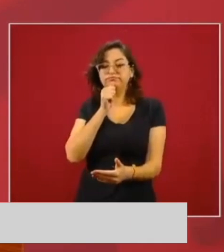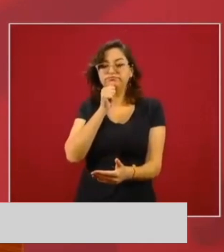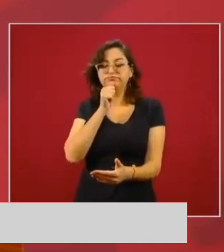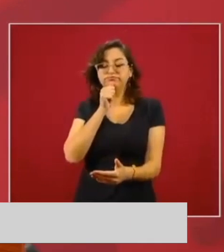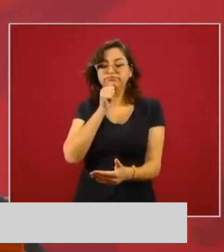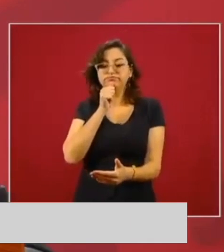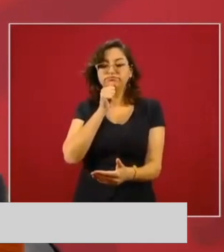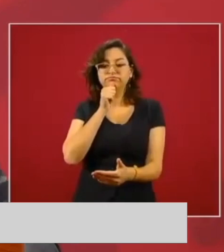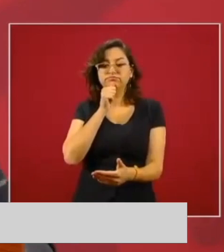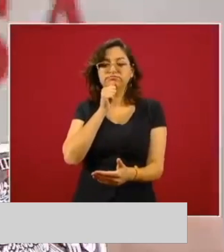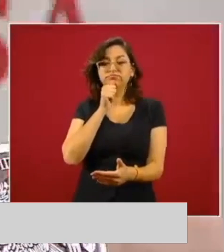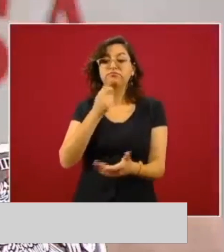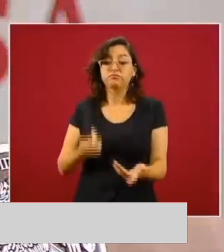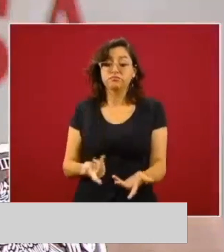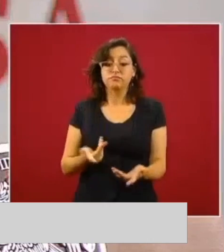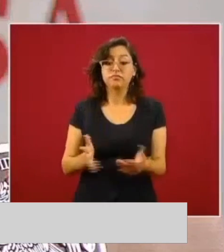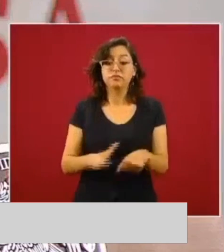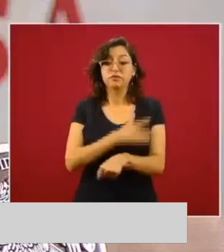una epidemia